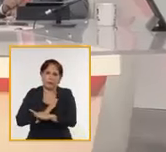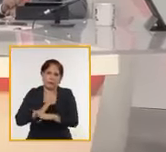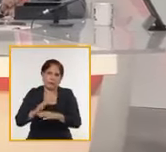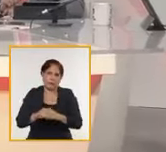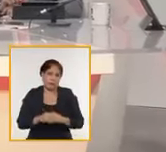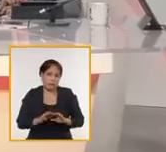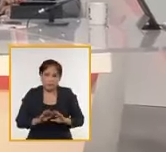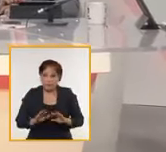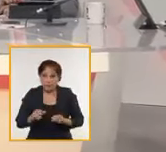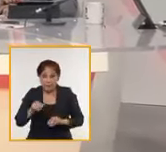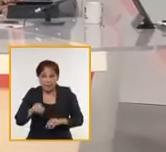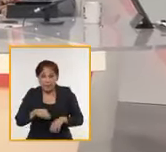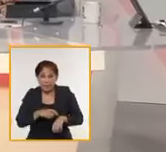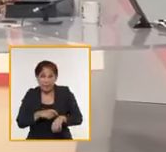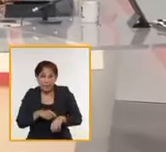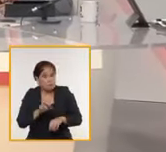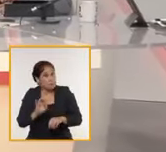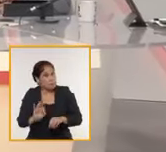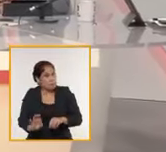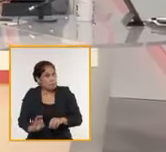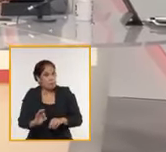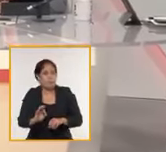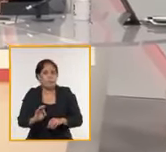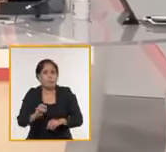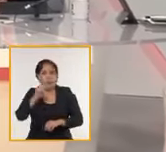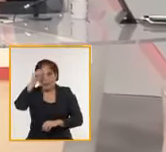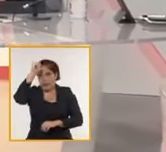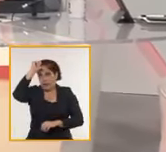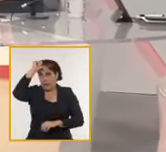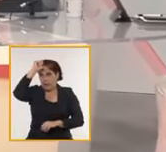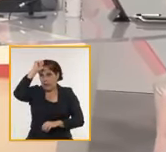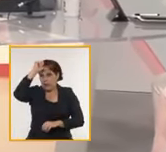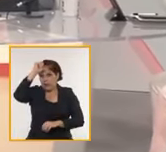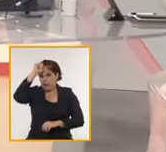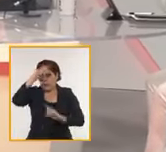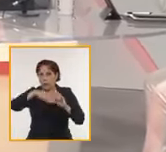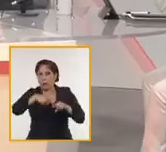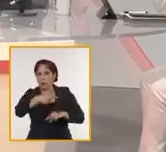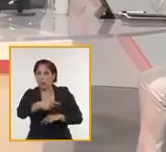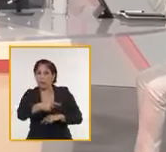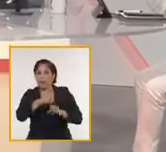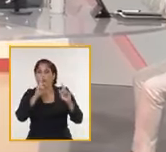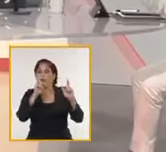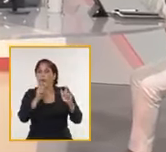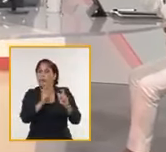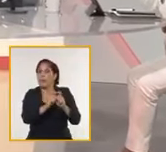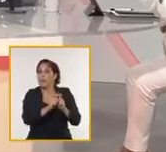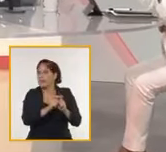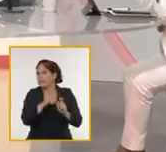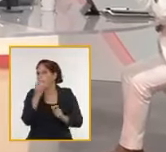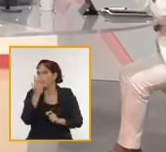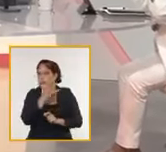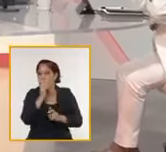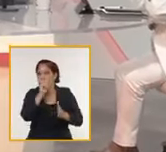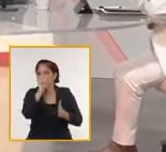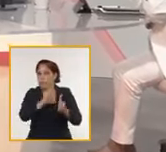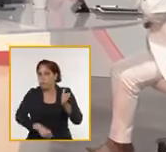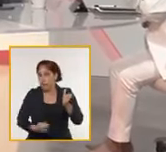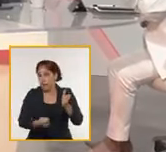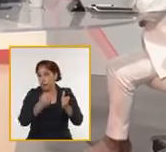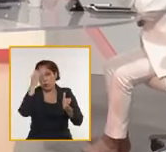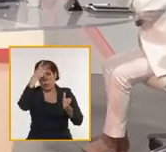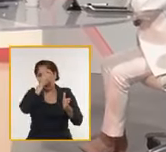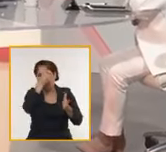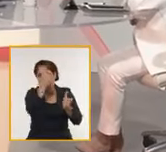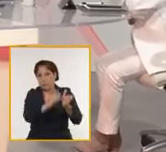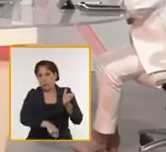ver que en este mismo momento la India está siendo agredida por la política arancelaria de Donald Trump.